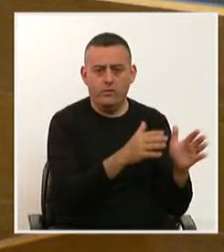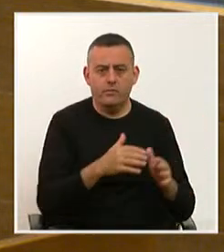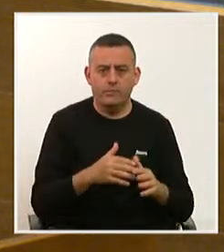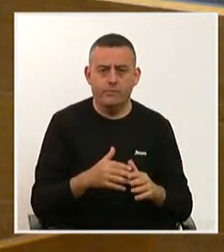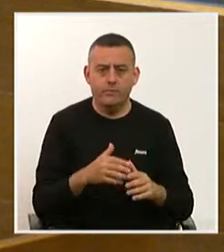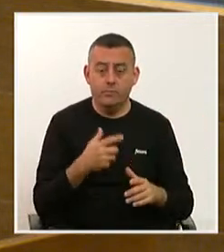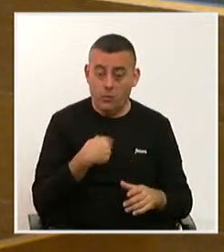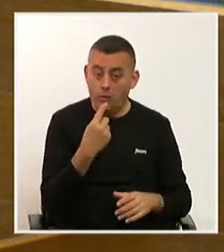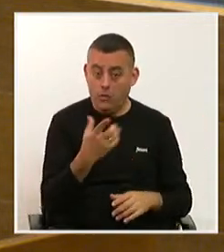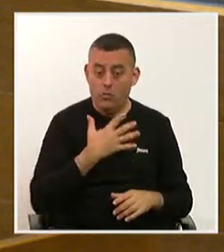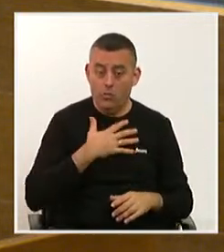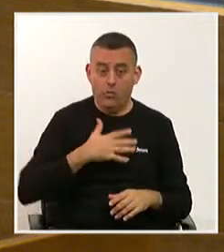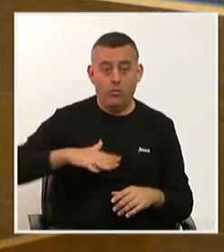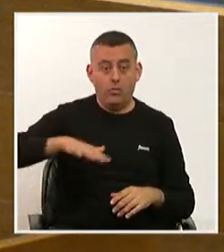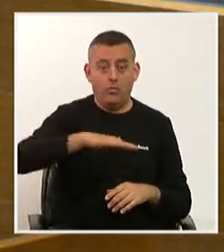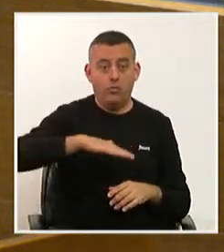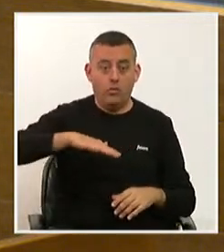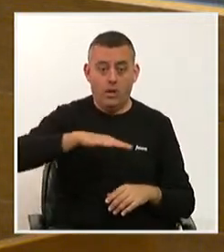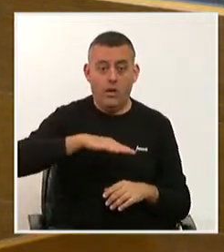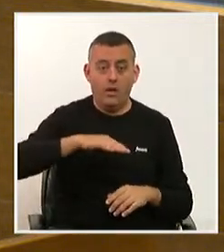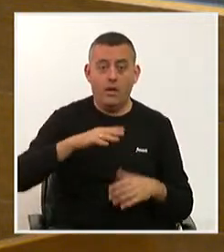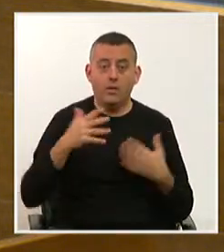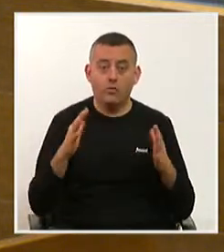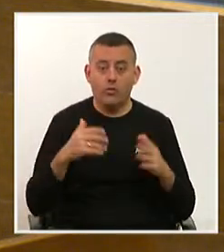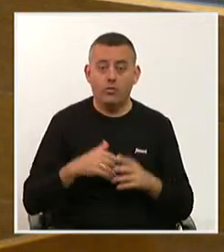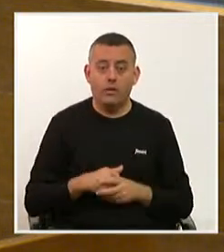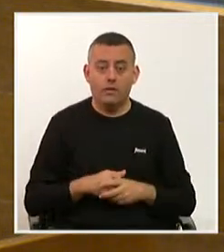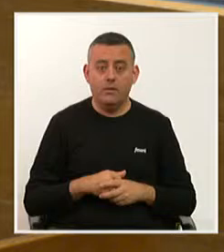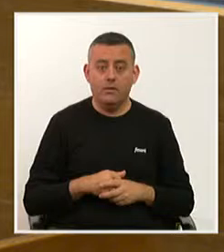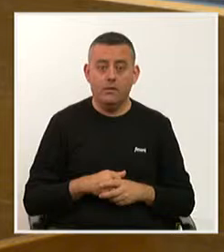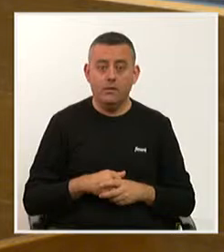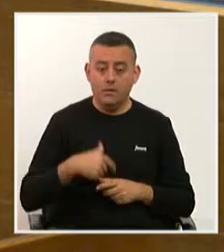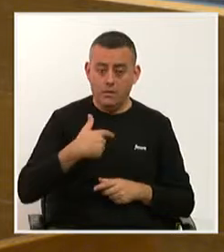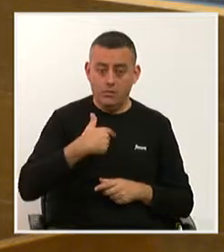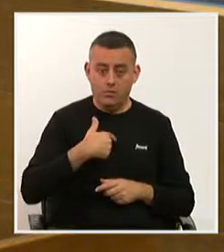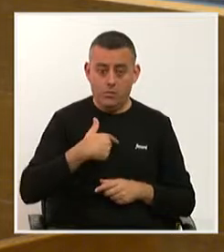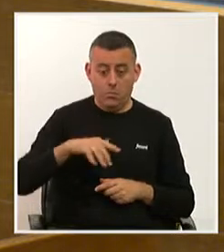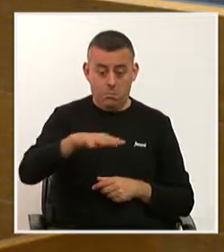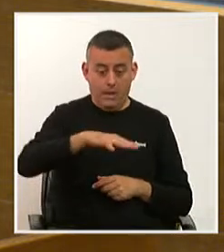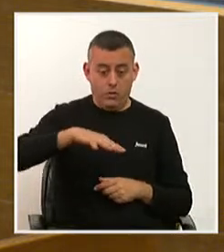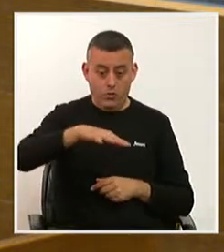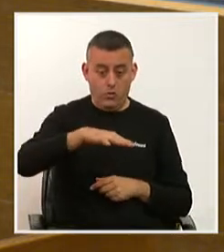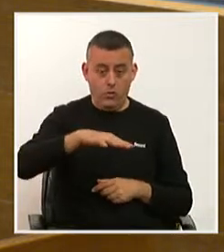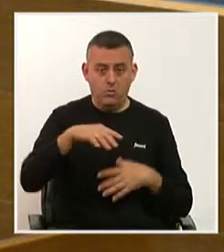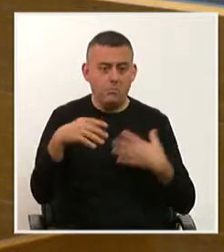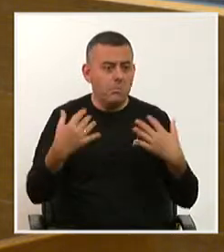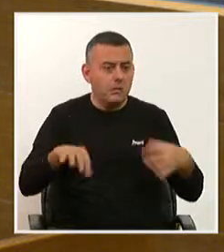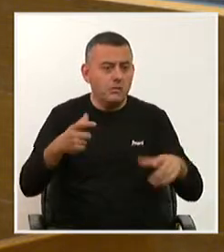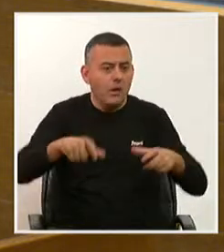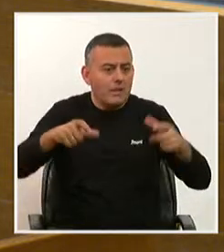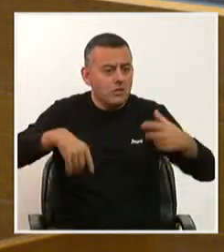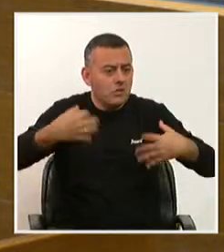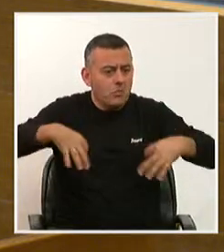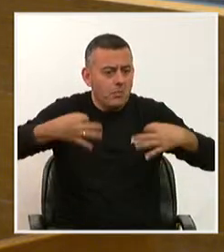un barrio trabajador yo tengo una casa de apuestas debajo de mi casa de mi edificio de mi vivienda veo lo que se